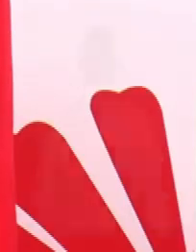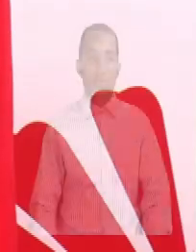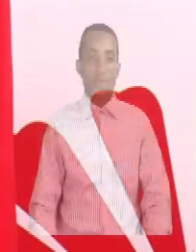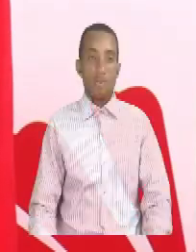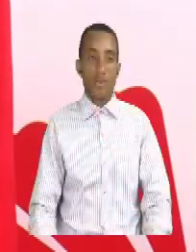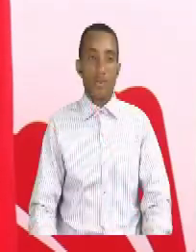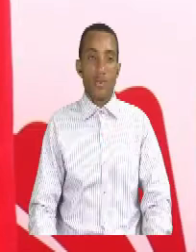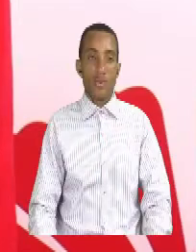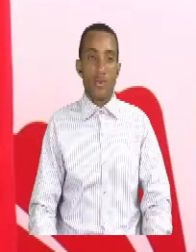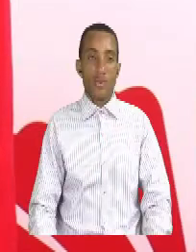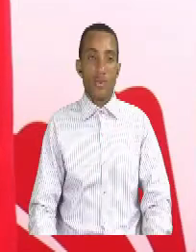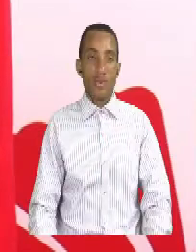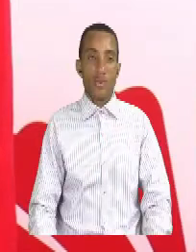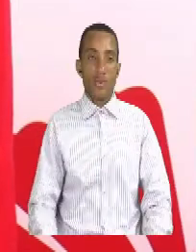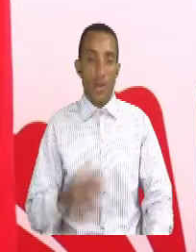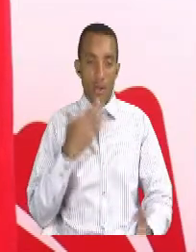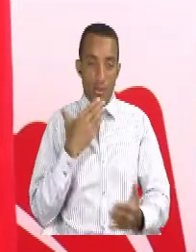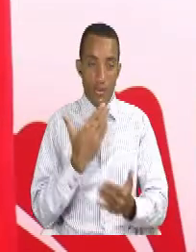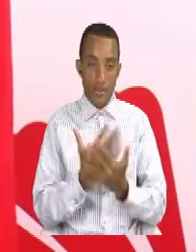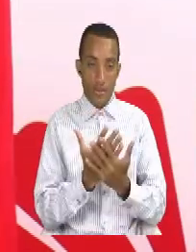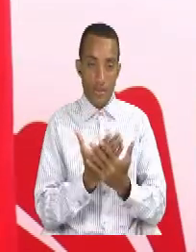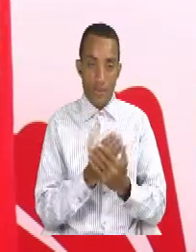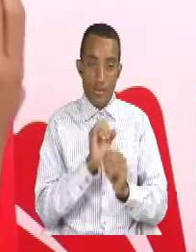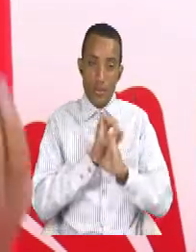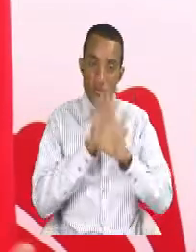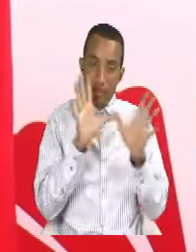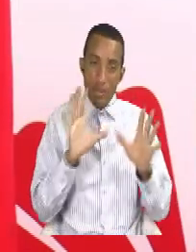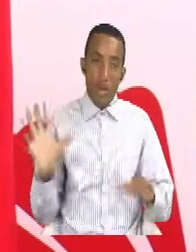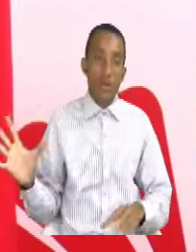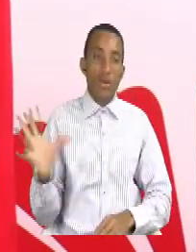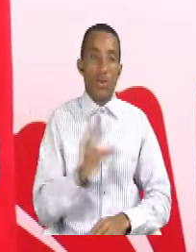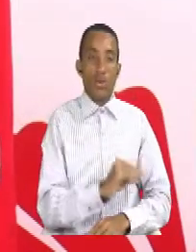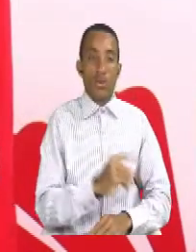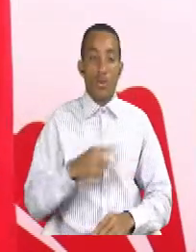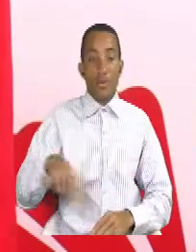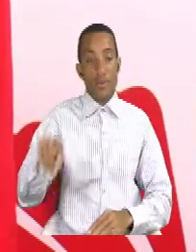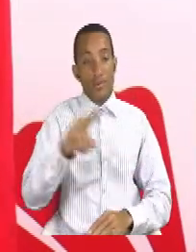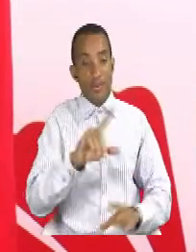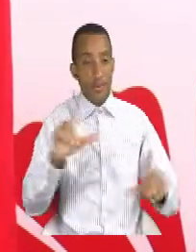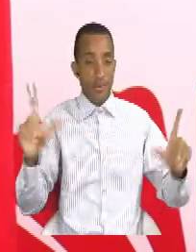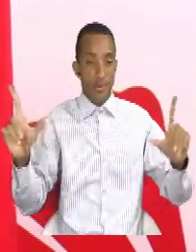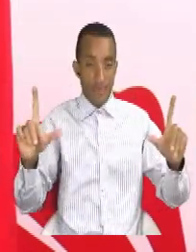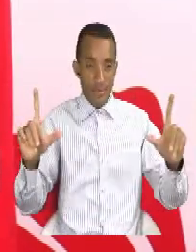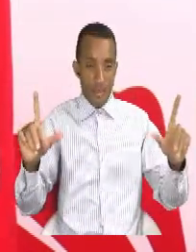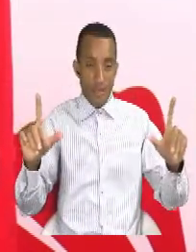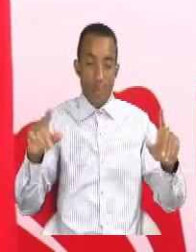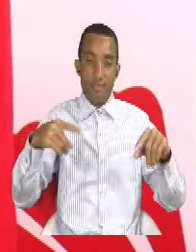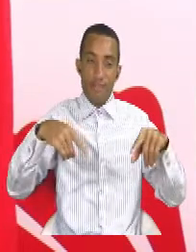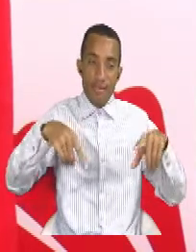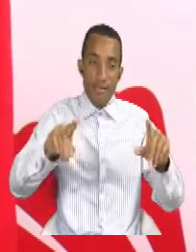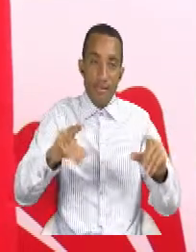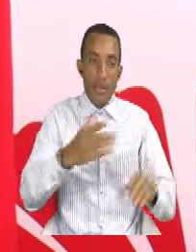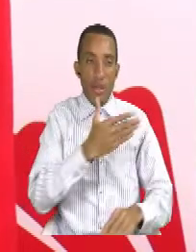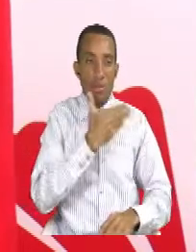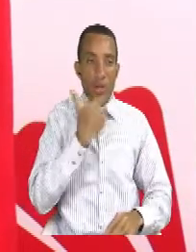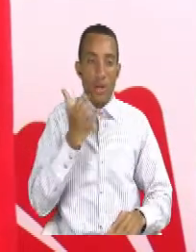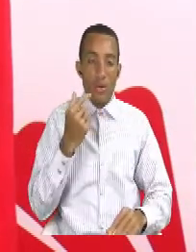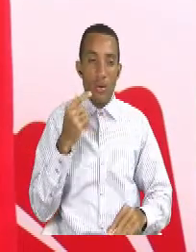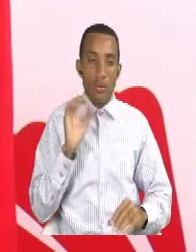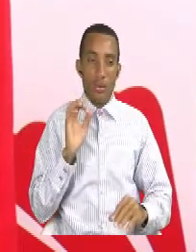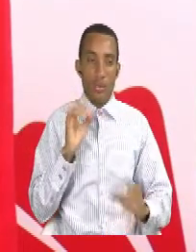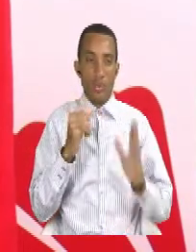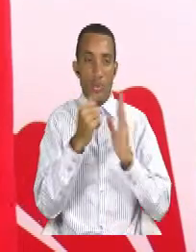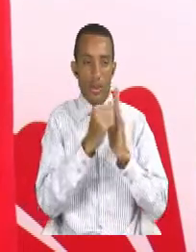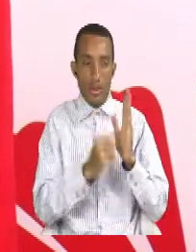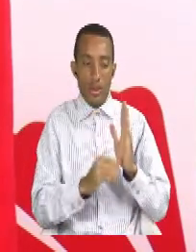empiece nuestro programa para conectarse con nosotros y a través de sus televisores llevarles el mejor contenido de nuestro programa, que siempre con